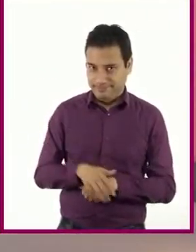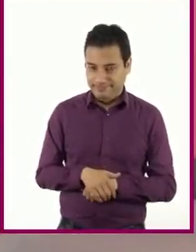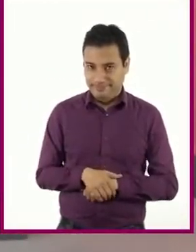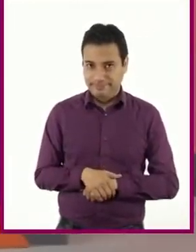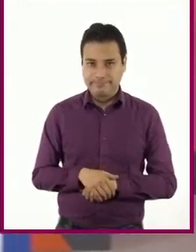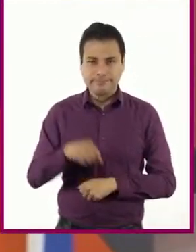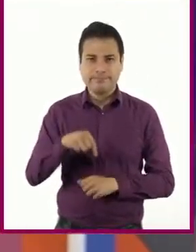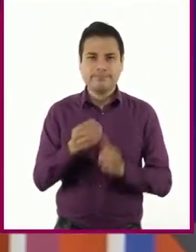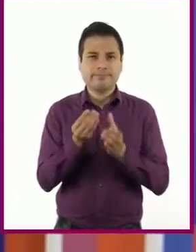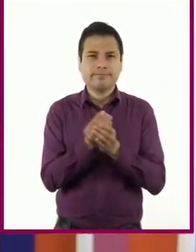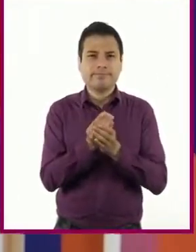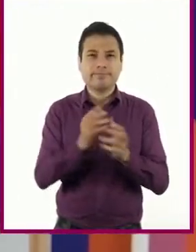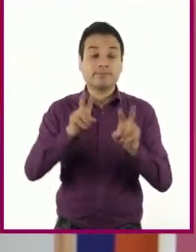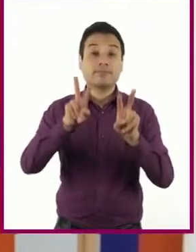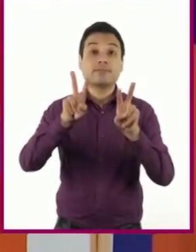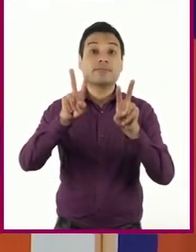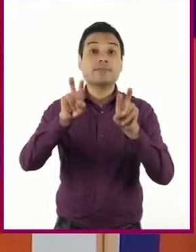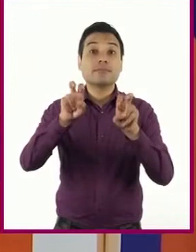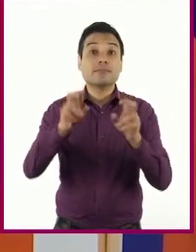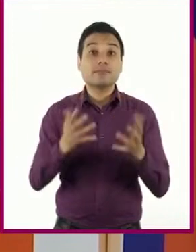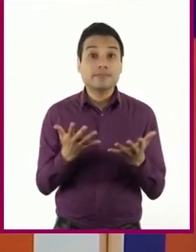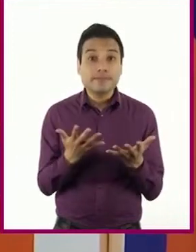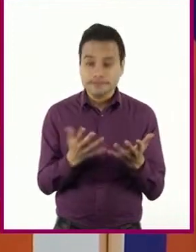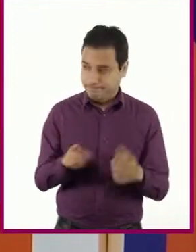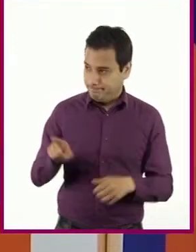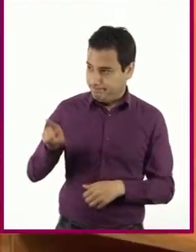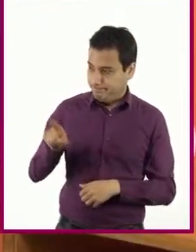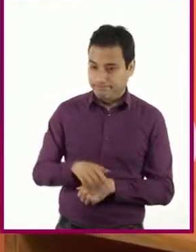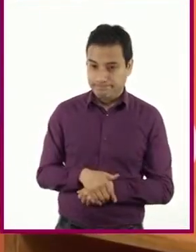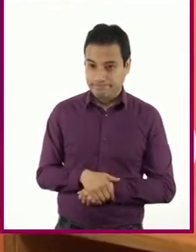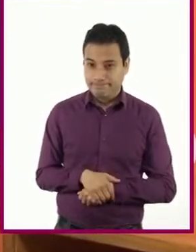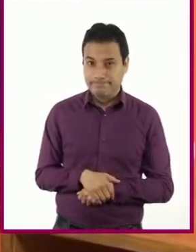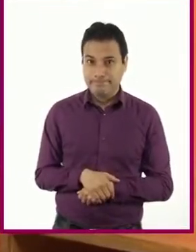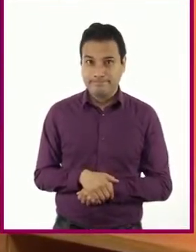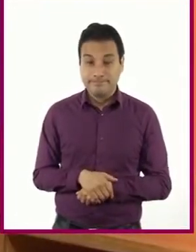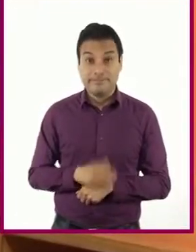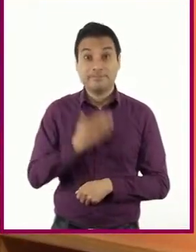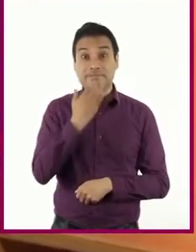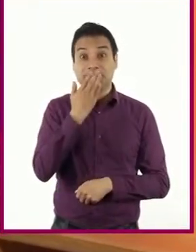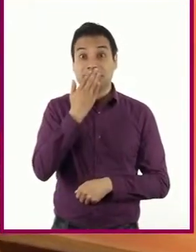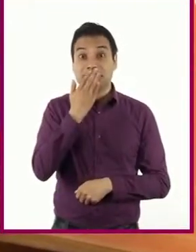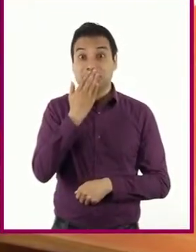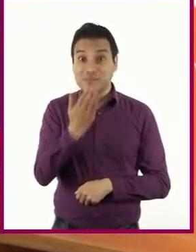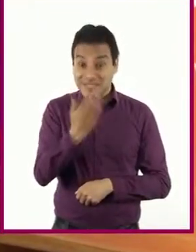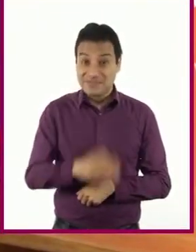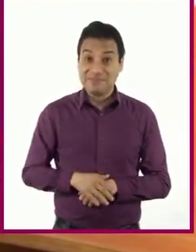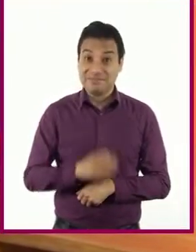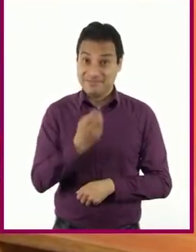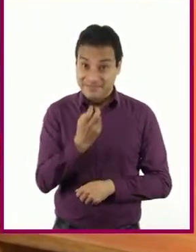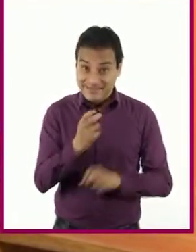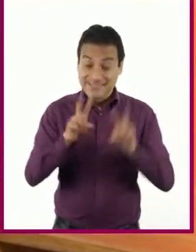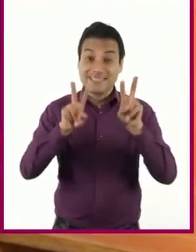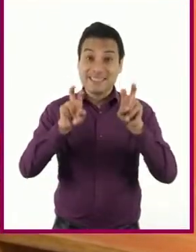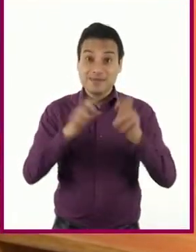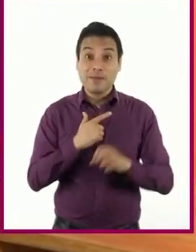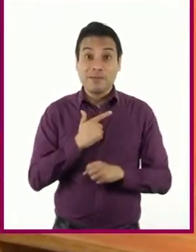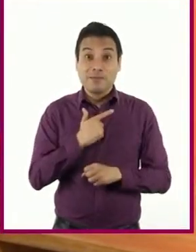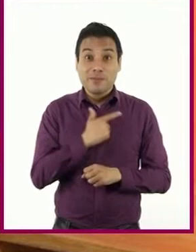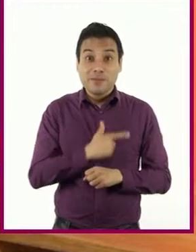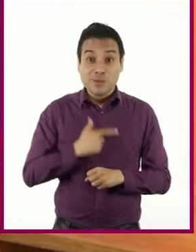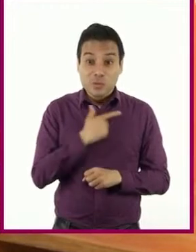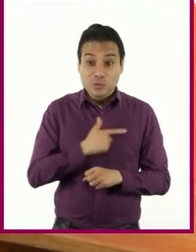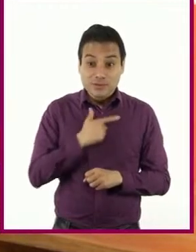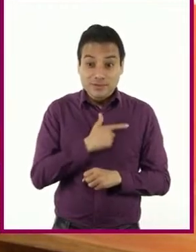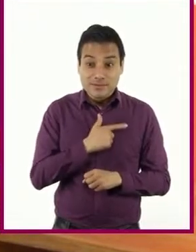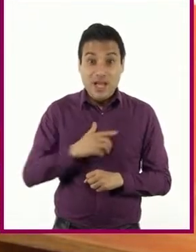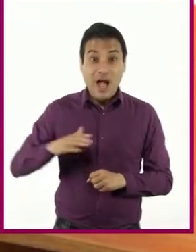por título ¿Es la ignorancia la que discrimina? Uy, qué bueno, maestra, que vamos a hablar sobre eso, porque justo acabo de leer una